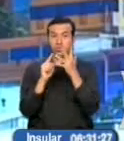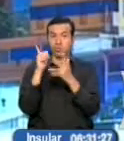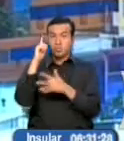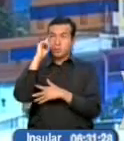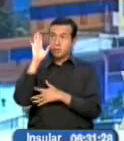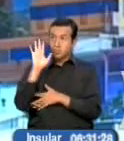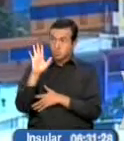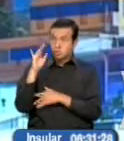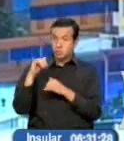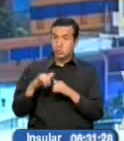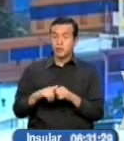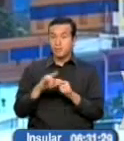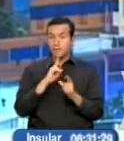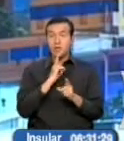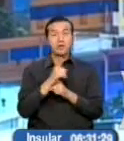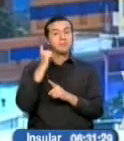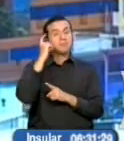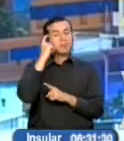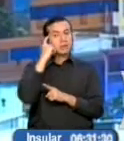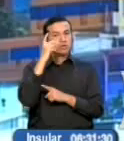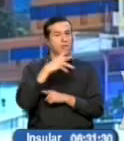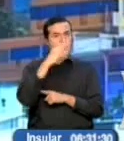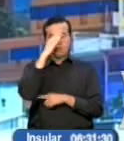gobierno. Y en eso